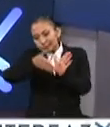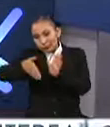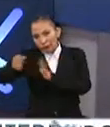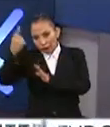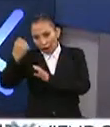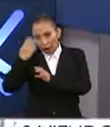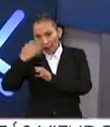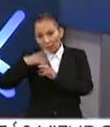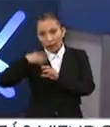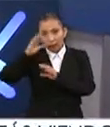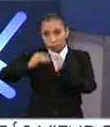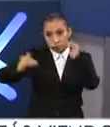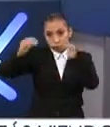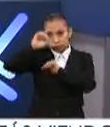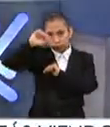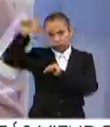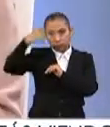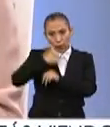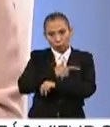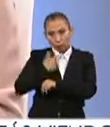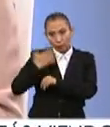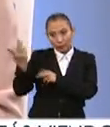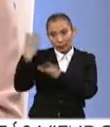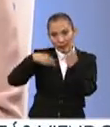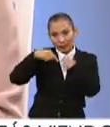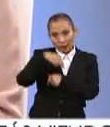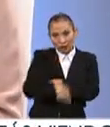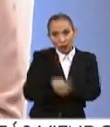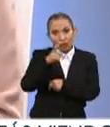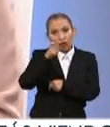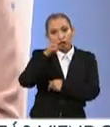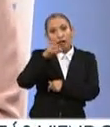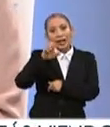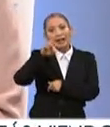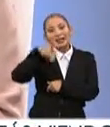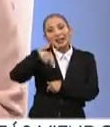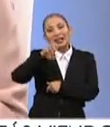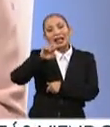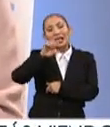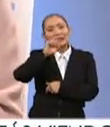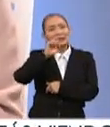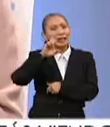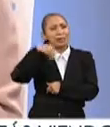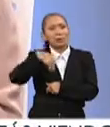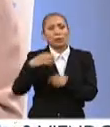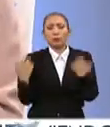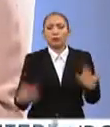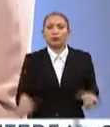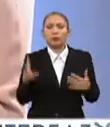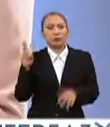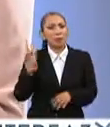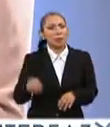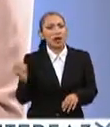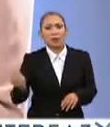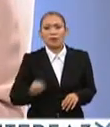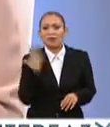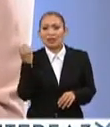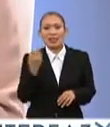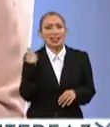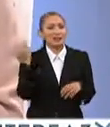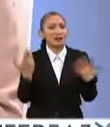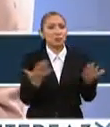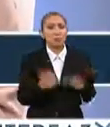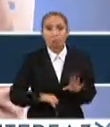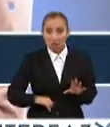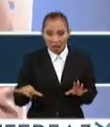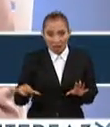una conferencia más magistral. Tuvimos el gusto de contar con el doctor Enrique Semo. La verdad, fue una conferencia